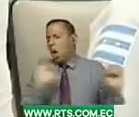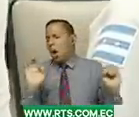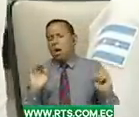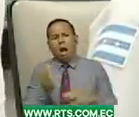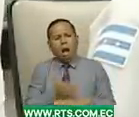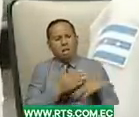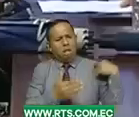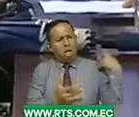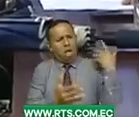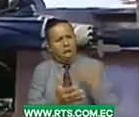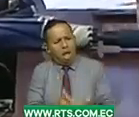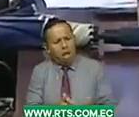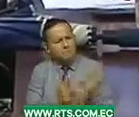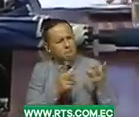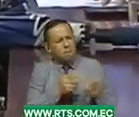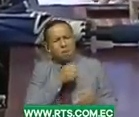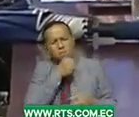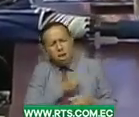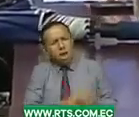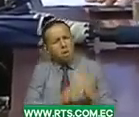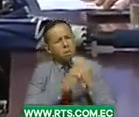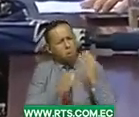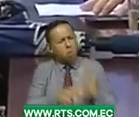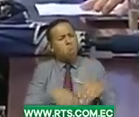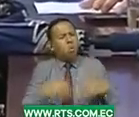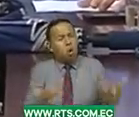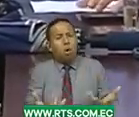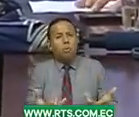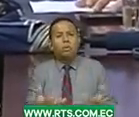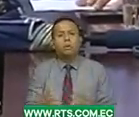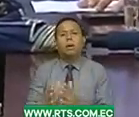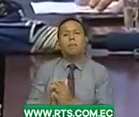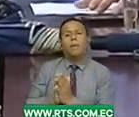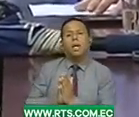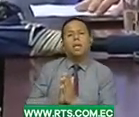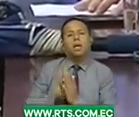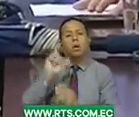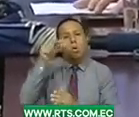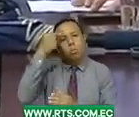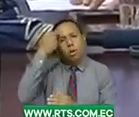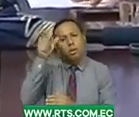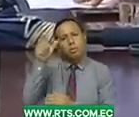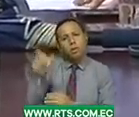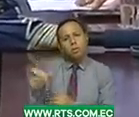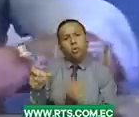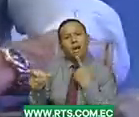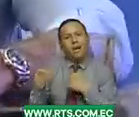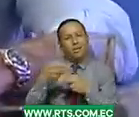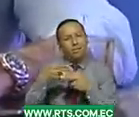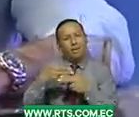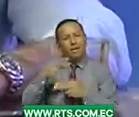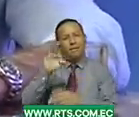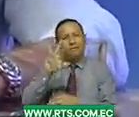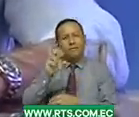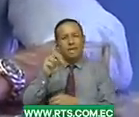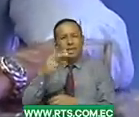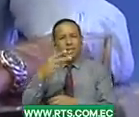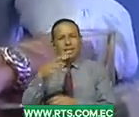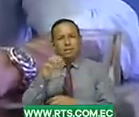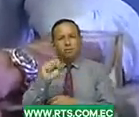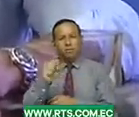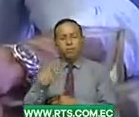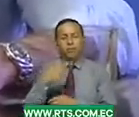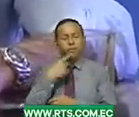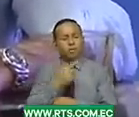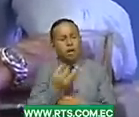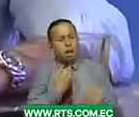estos años. Le pidió al gobernador que interponga sus buenos oficios. Y Francesco Tabacchi se comprometió a gestionar